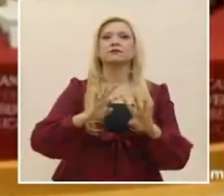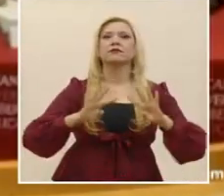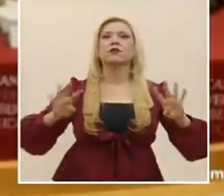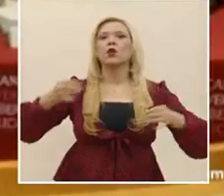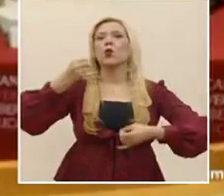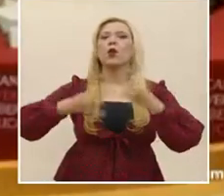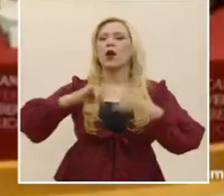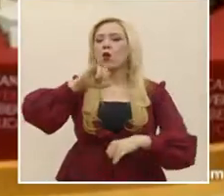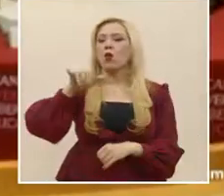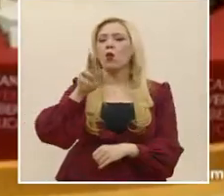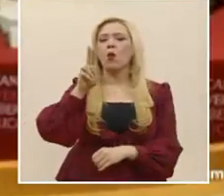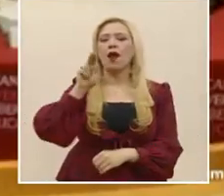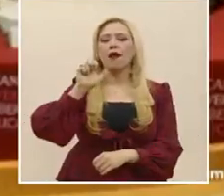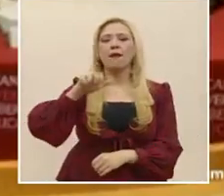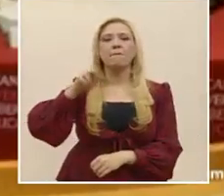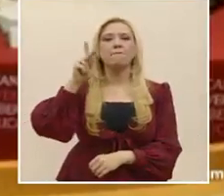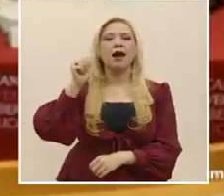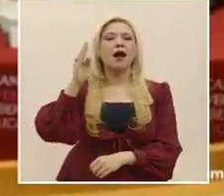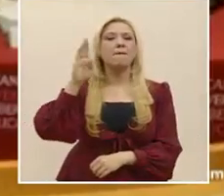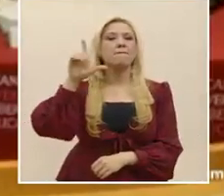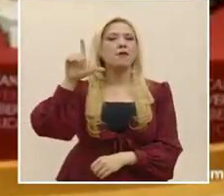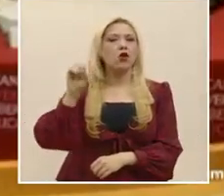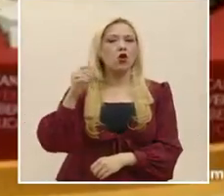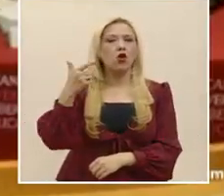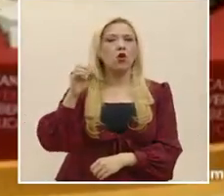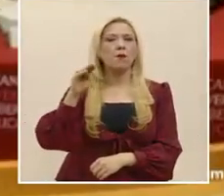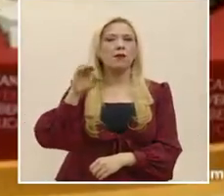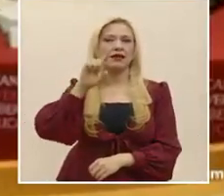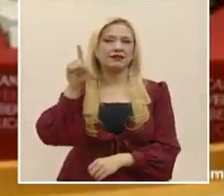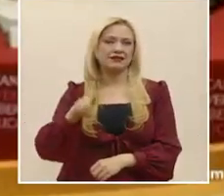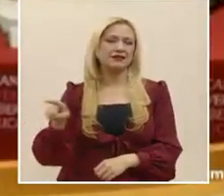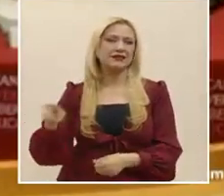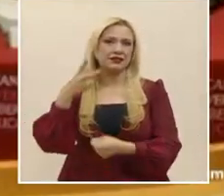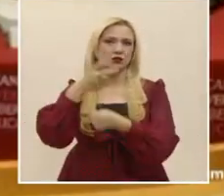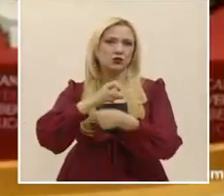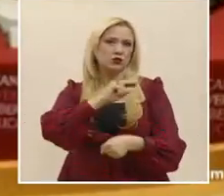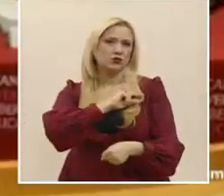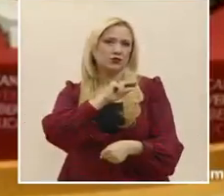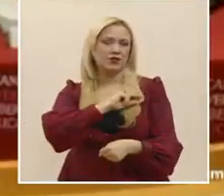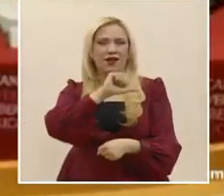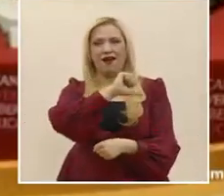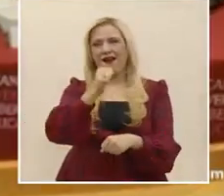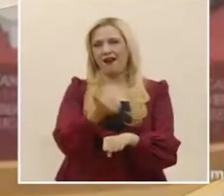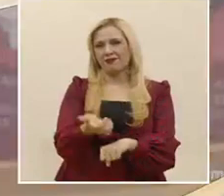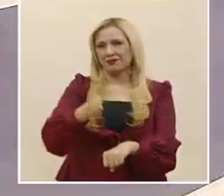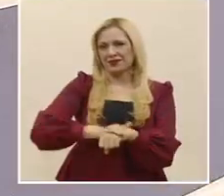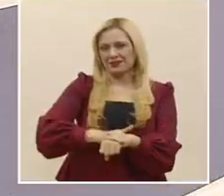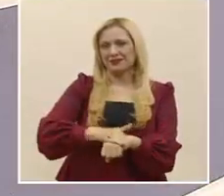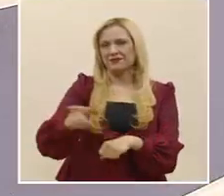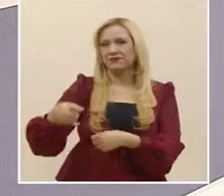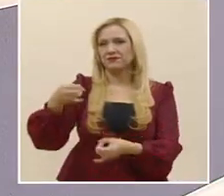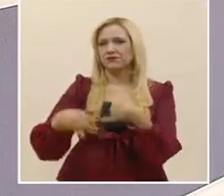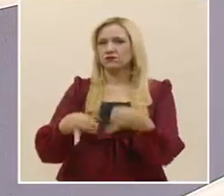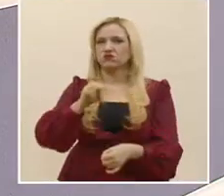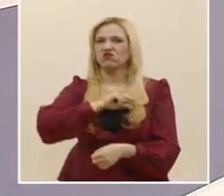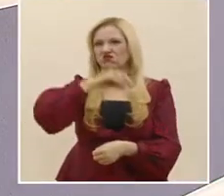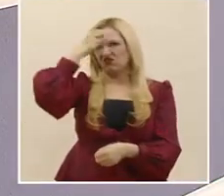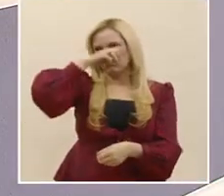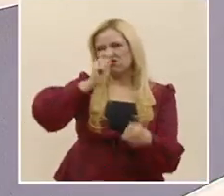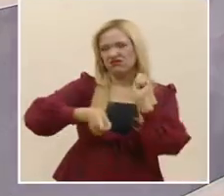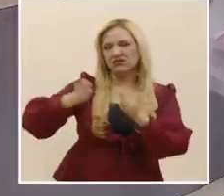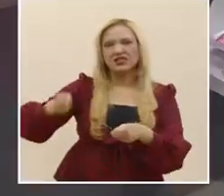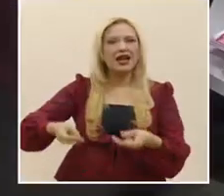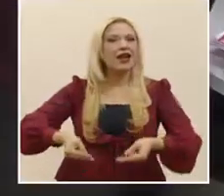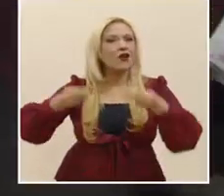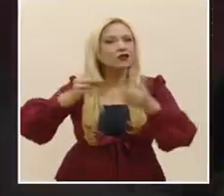Juan Pablo Gómez Fierro, integrante del Juzgado Segundo de Distrito en materia administrativa, especializado en